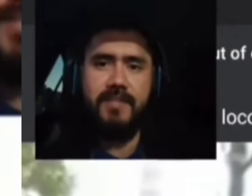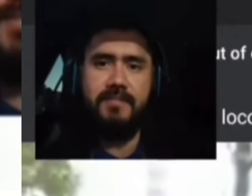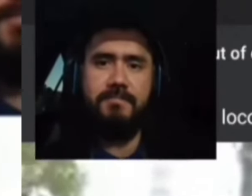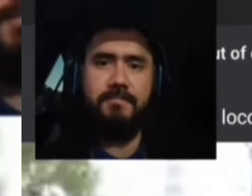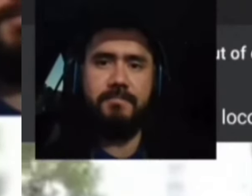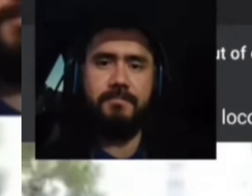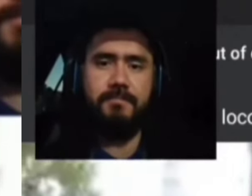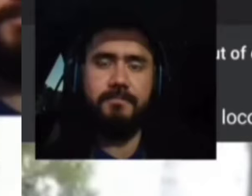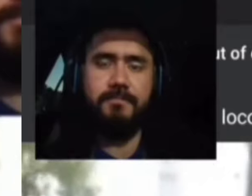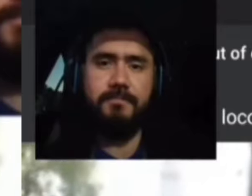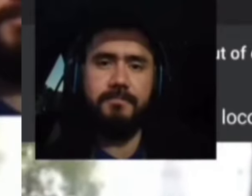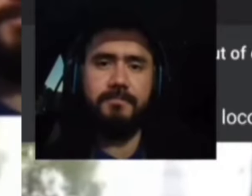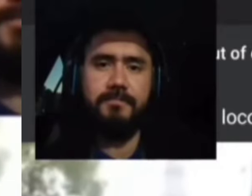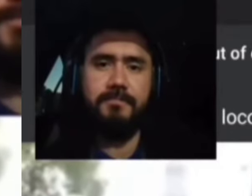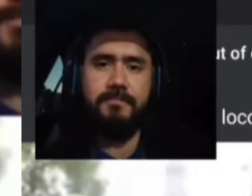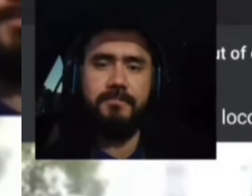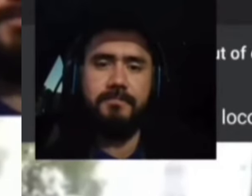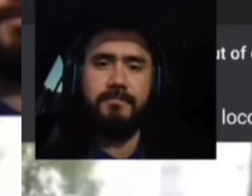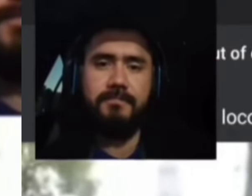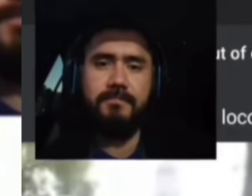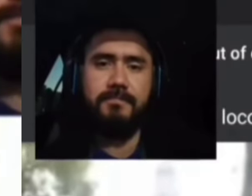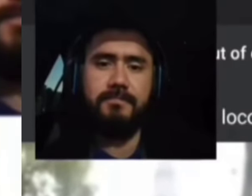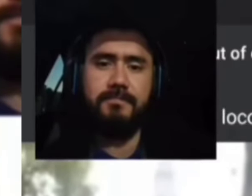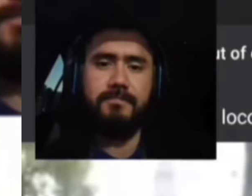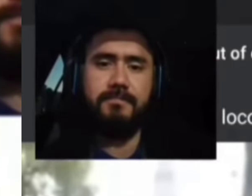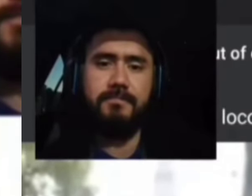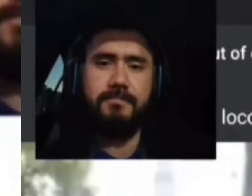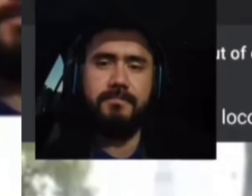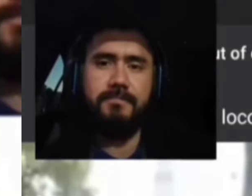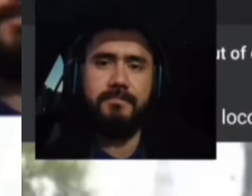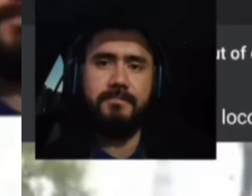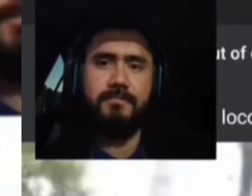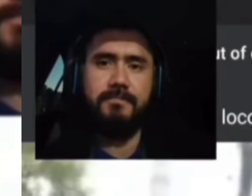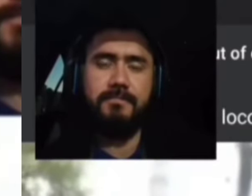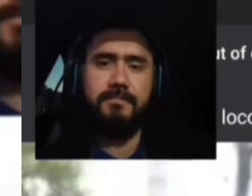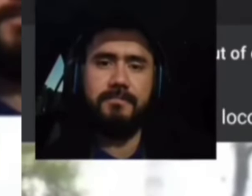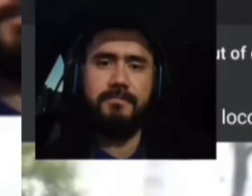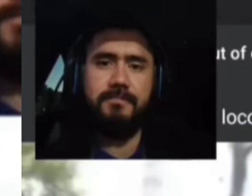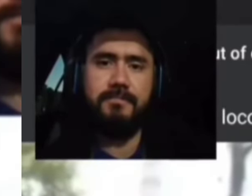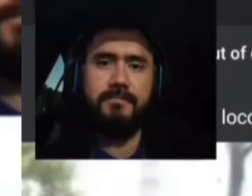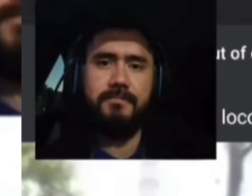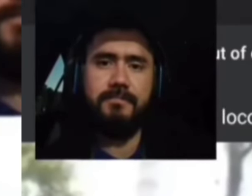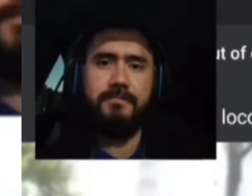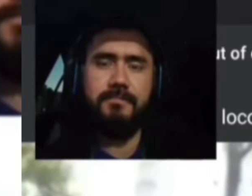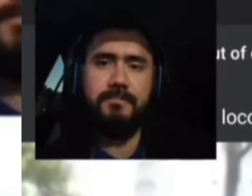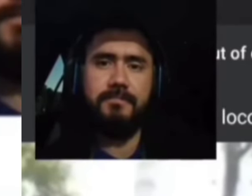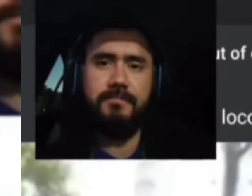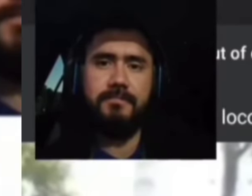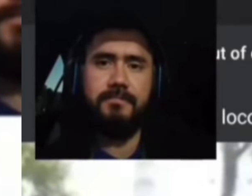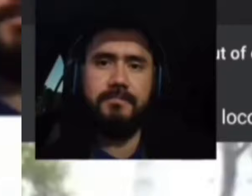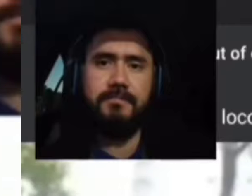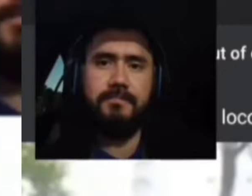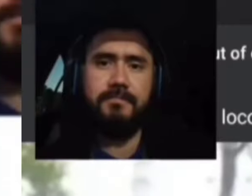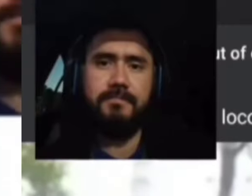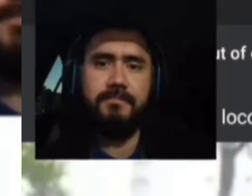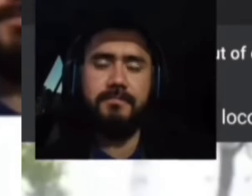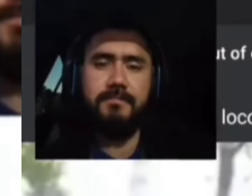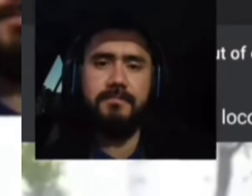son satánicos, porque son masónicos, porque son comunistas, porque ellos le quieren quitar a los mexicanos todo lo que tienen para poder